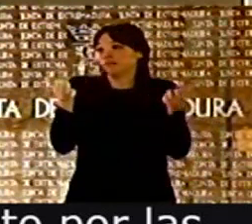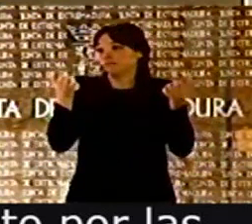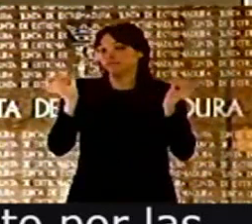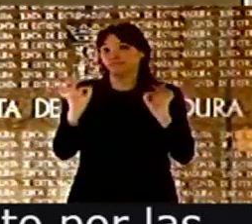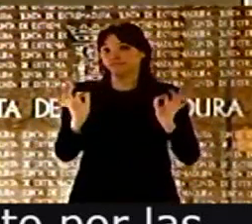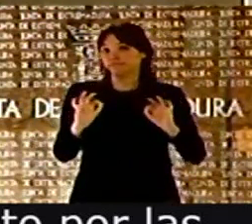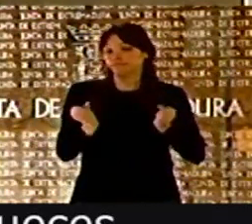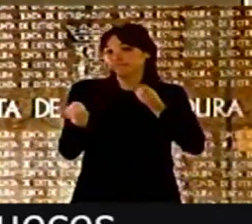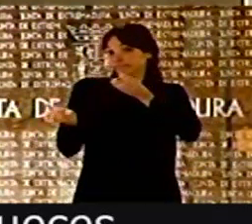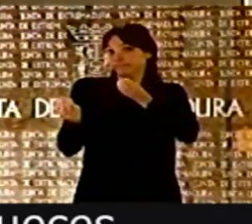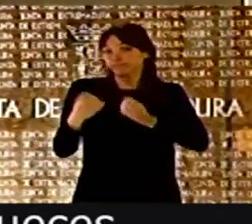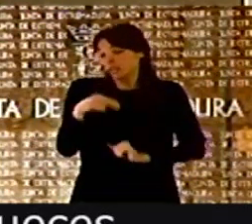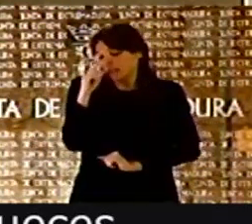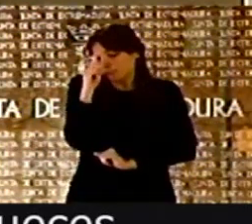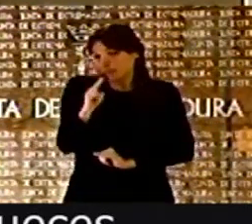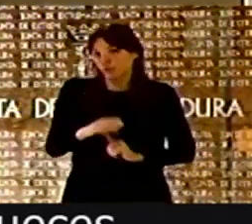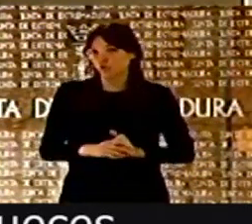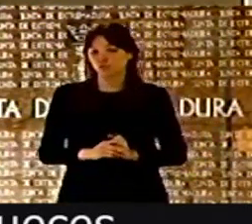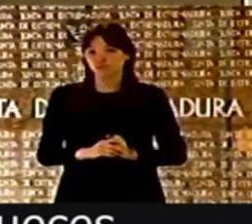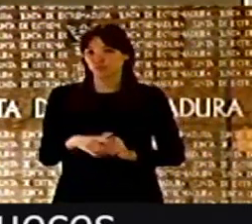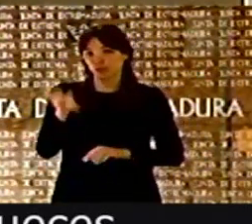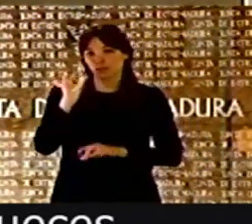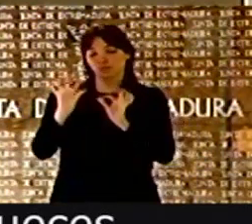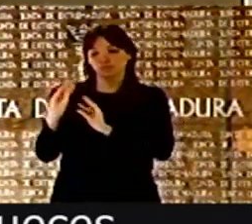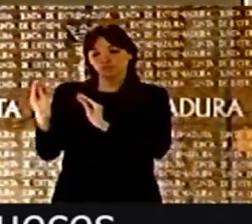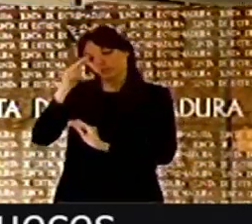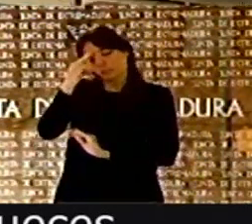comentar, que mi respeto por sus decisiones.